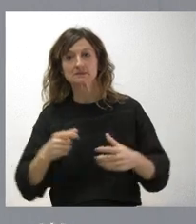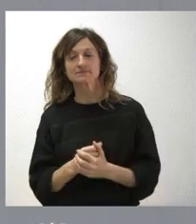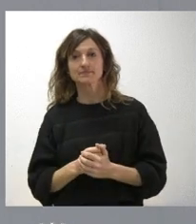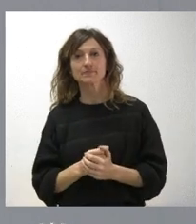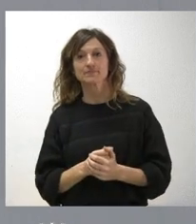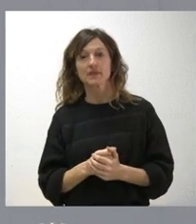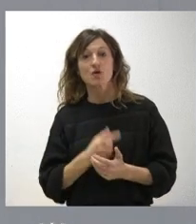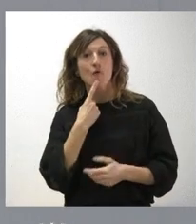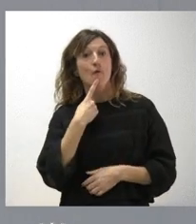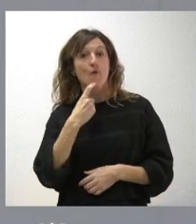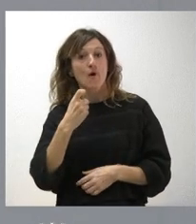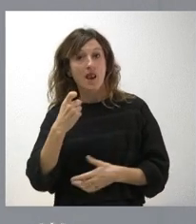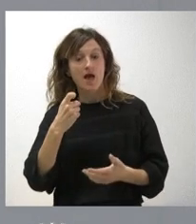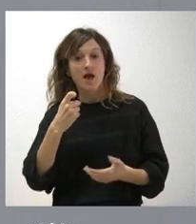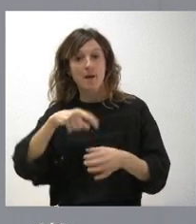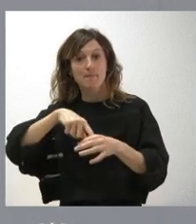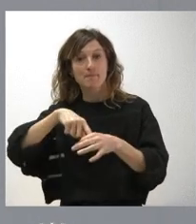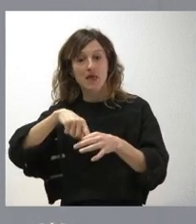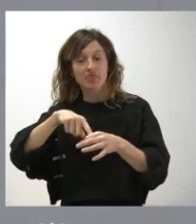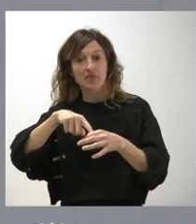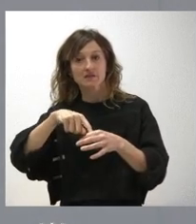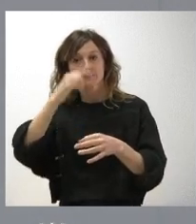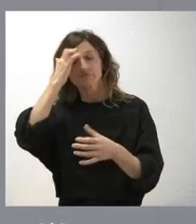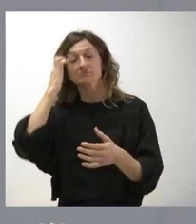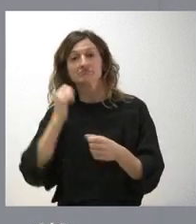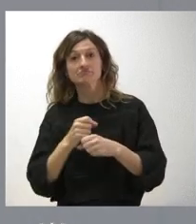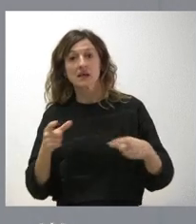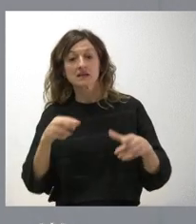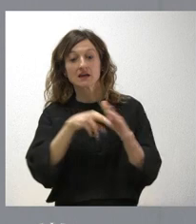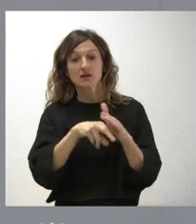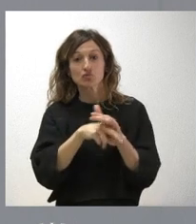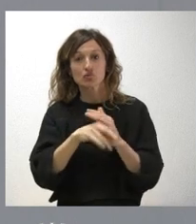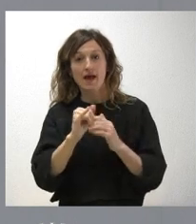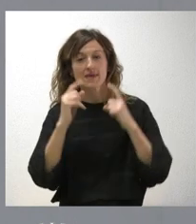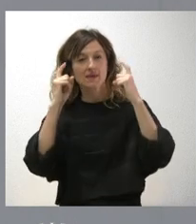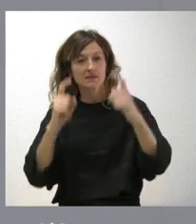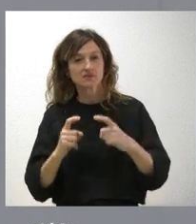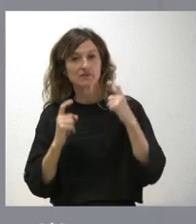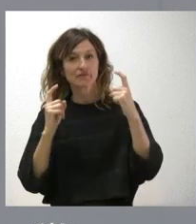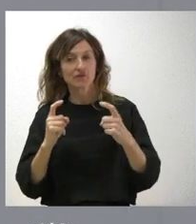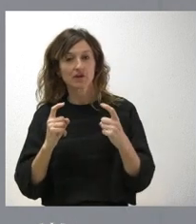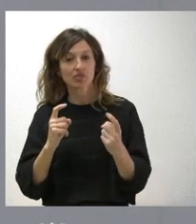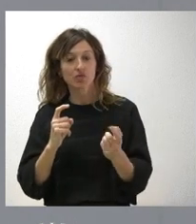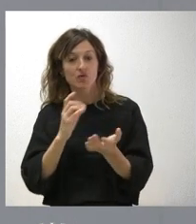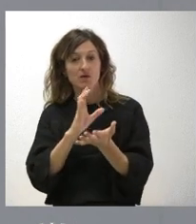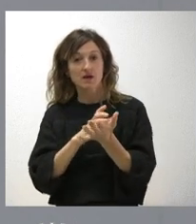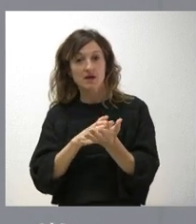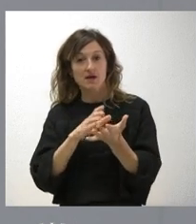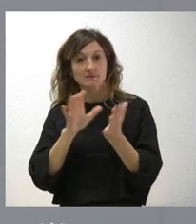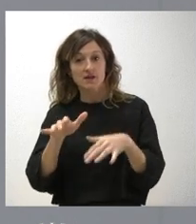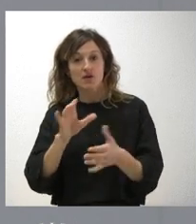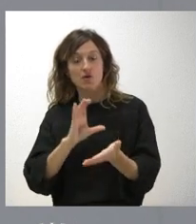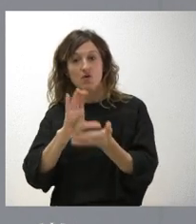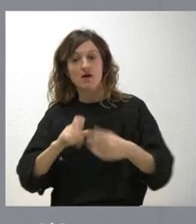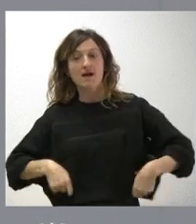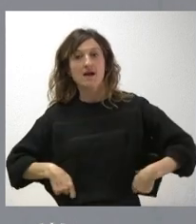qué más quisiéramos nosotros que disponiendo de recursos y haciendo el esfuerzo necesario como comunidad Autónoma por tener el mayor